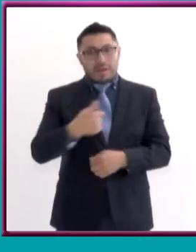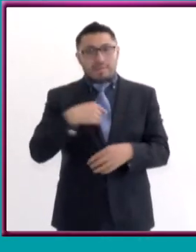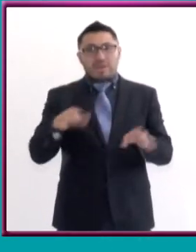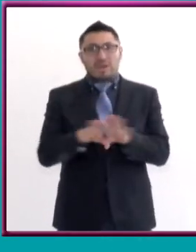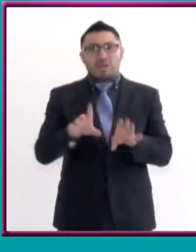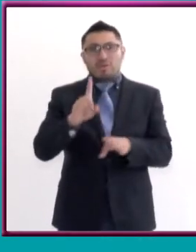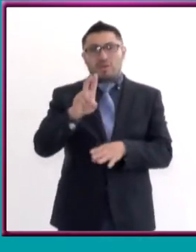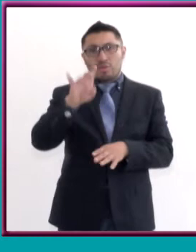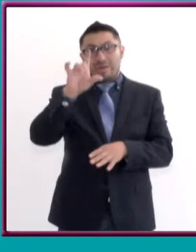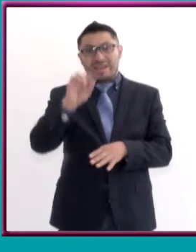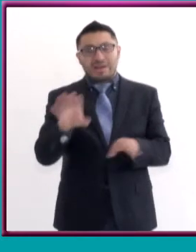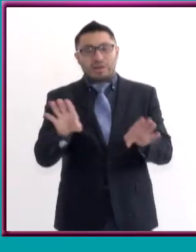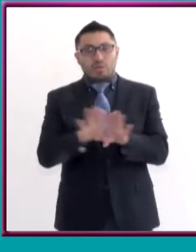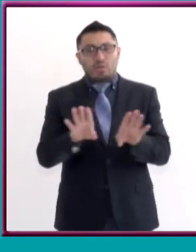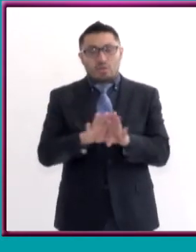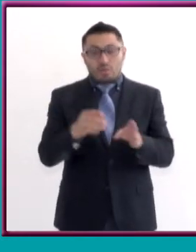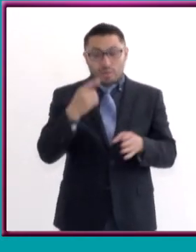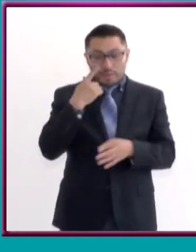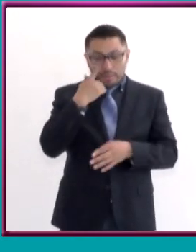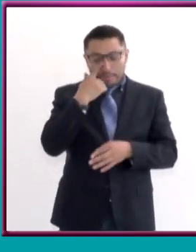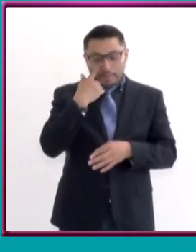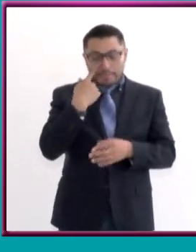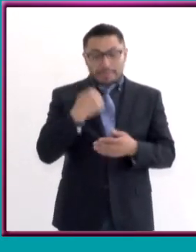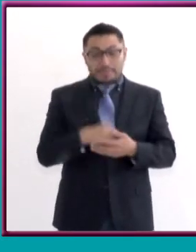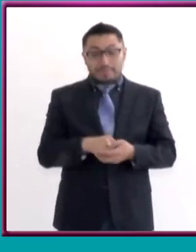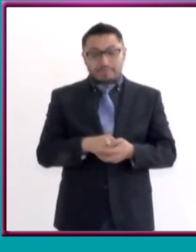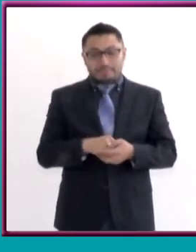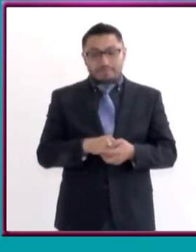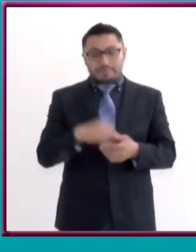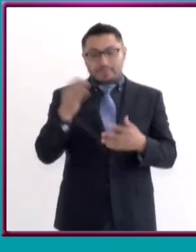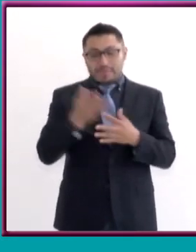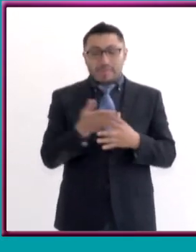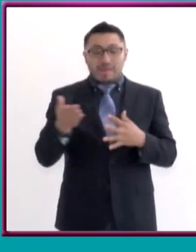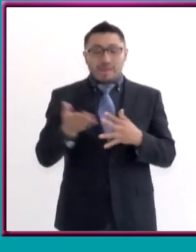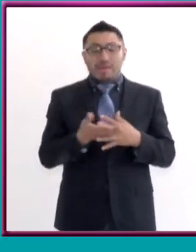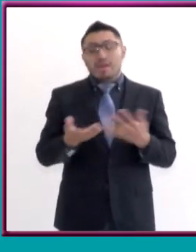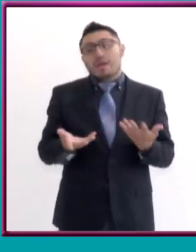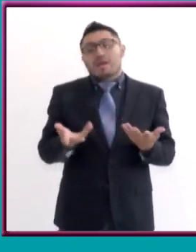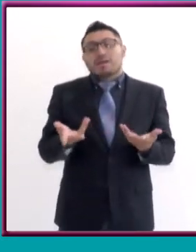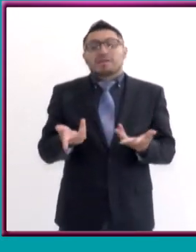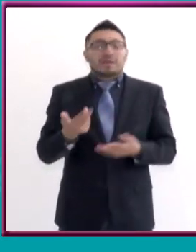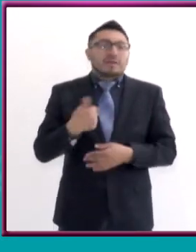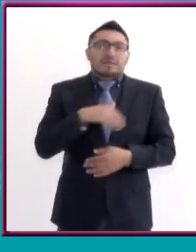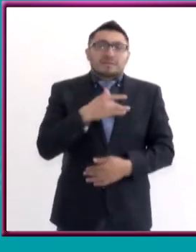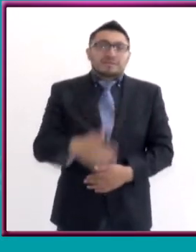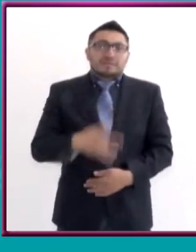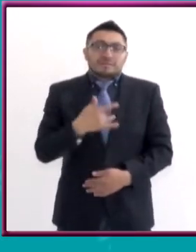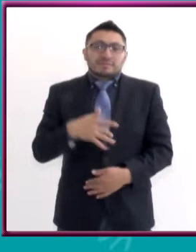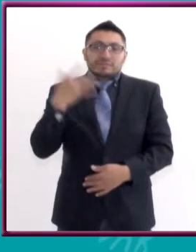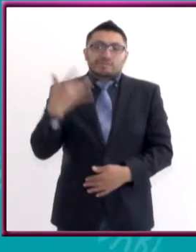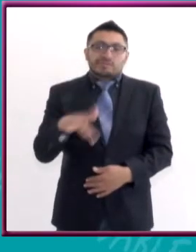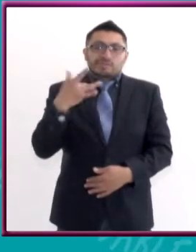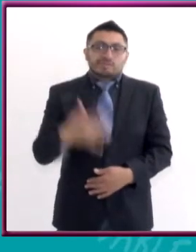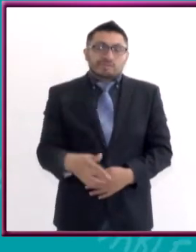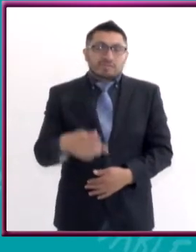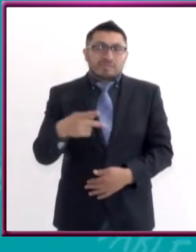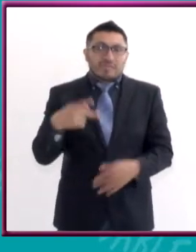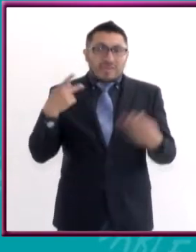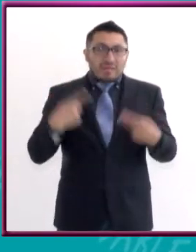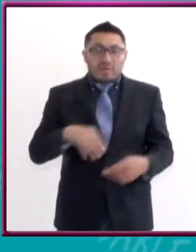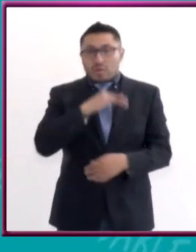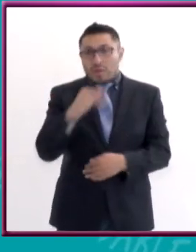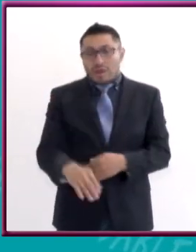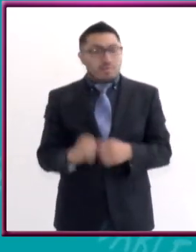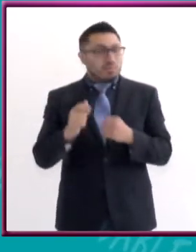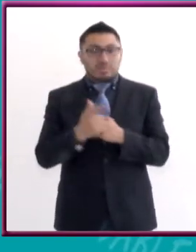estar en duelo o el duelo? Para mí es la etapa en la que sentimos dolor por la pérdida de un ser